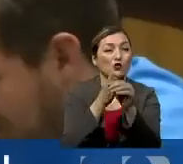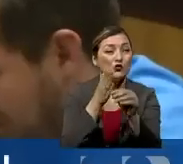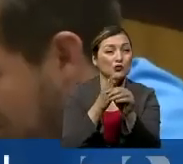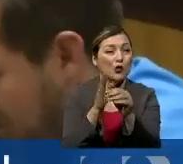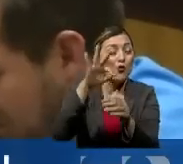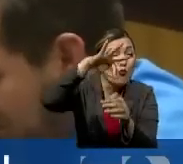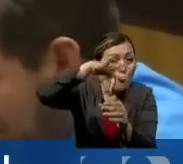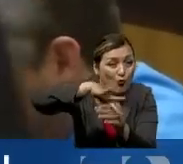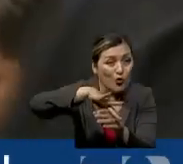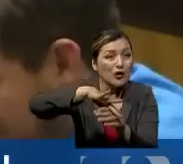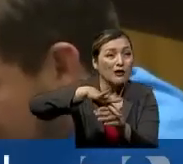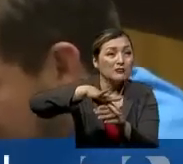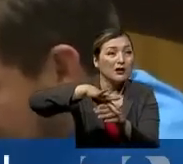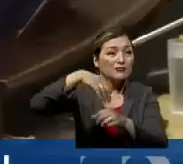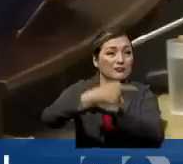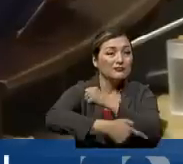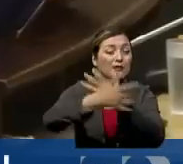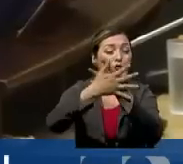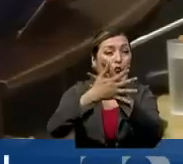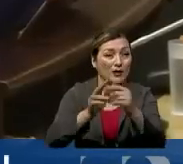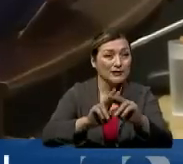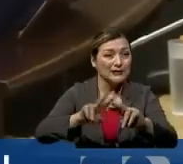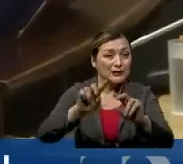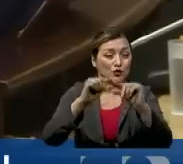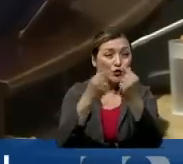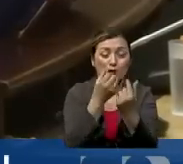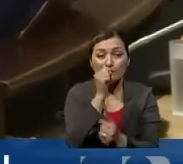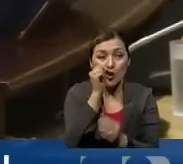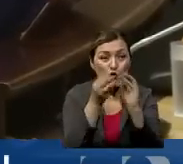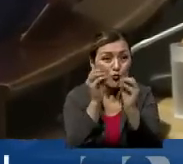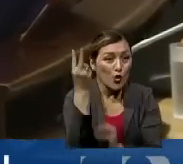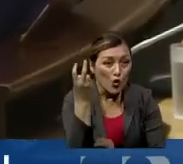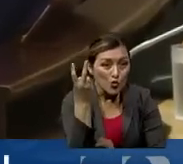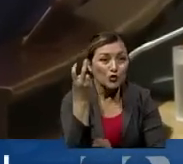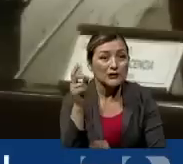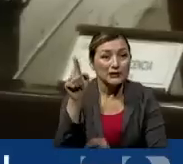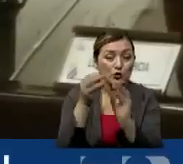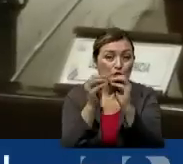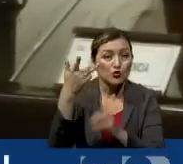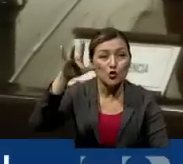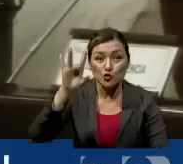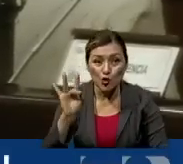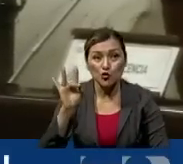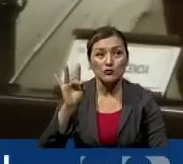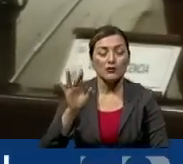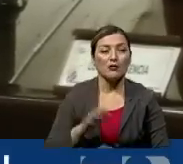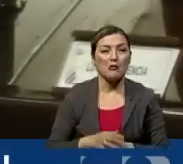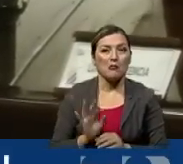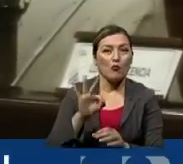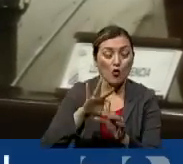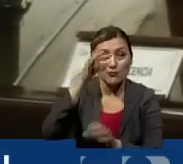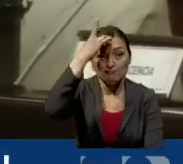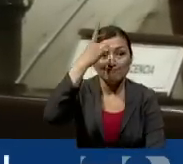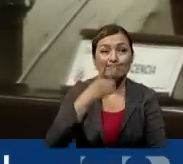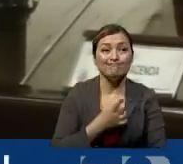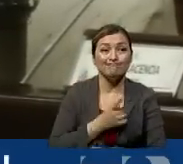los votos para lograr la censura movilizó a las alas rebeldes de la Izquierda Democrática y Pachakutik. No son muchos los votos, pero sí decisivos